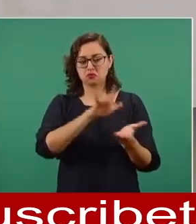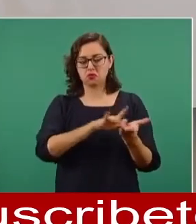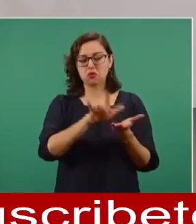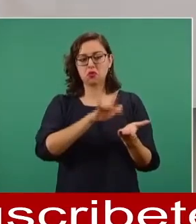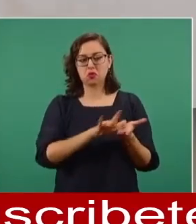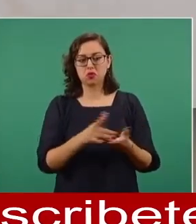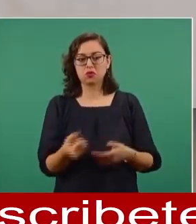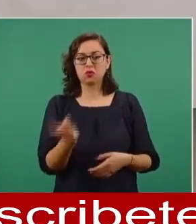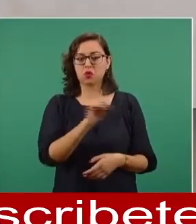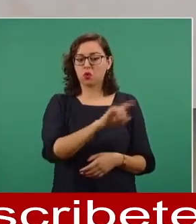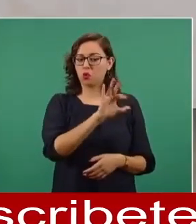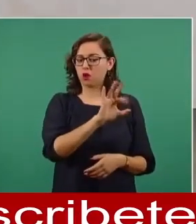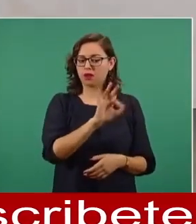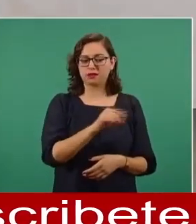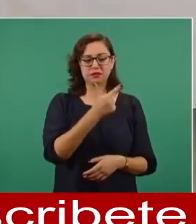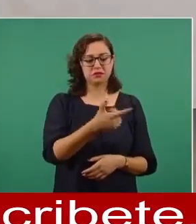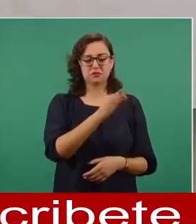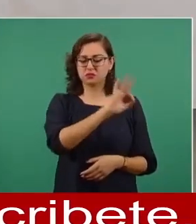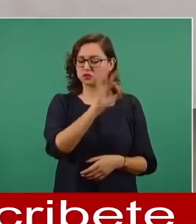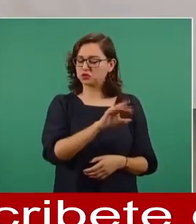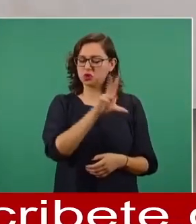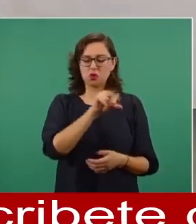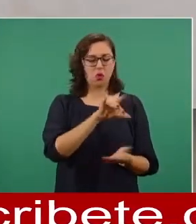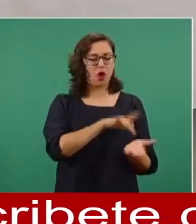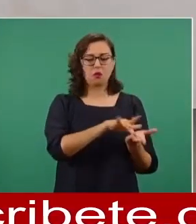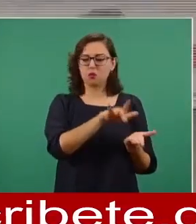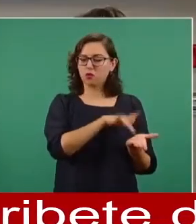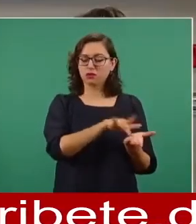47 de desaprobación.